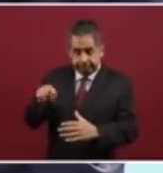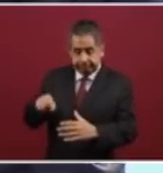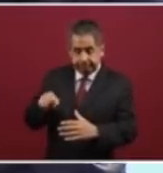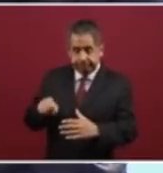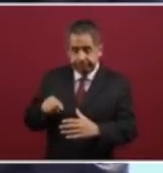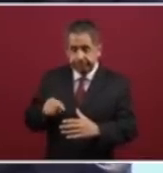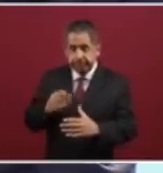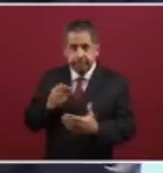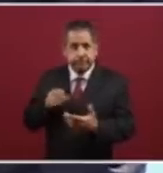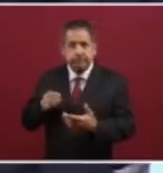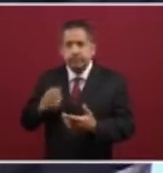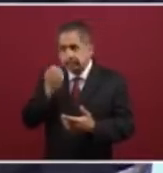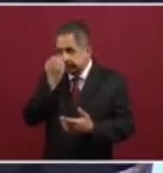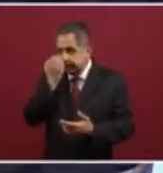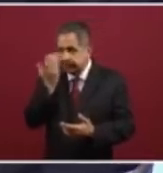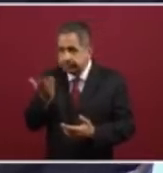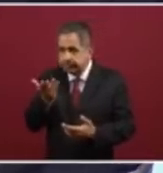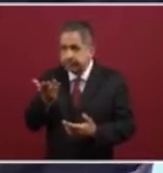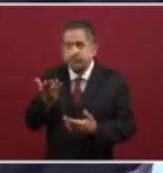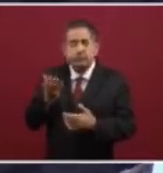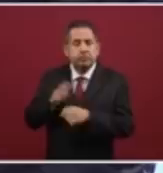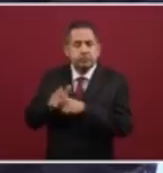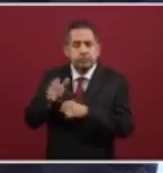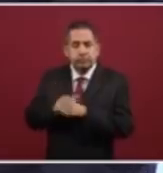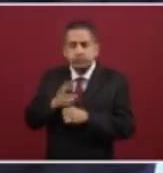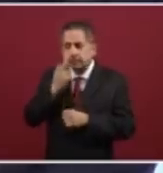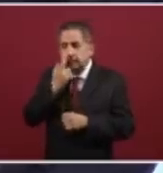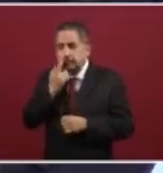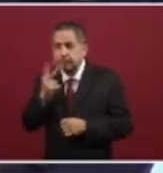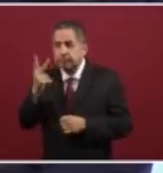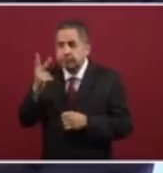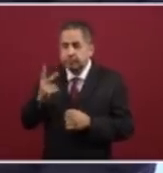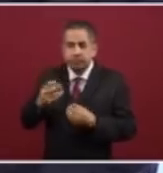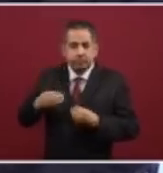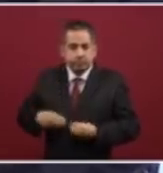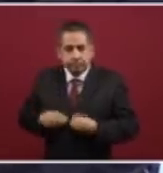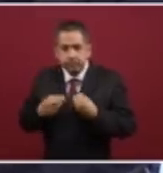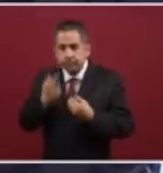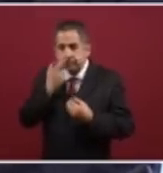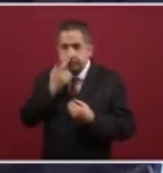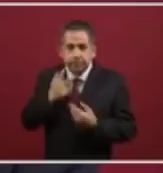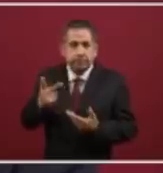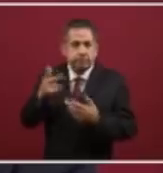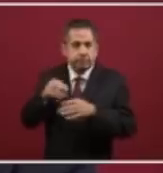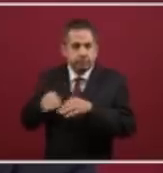buscan mejores condiciones de vida mejores cónsules del trabajo